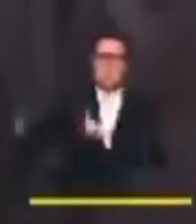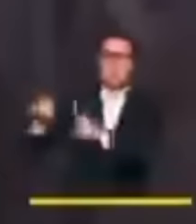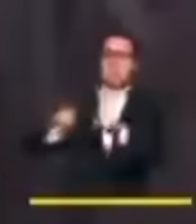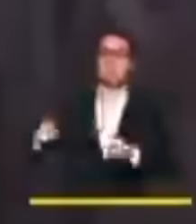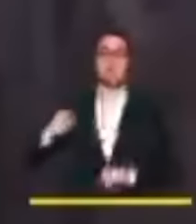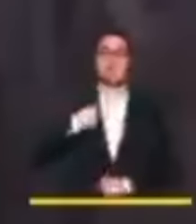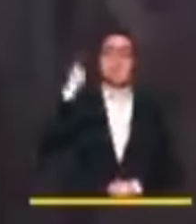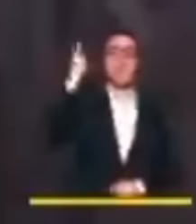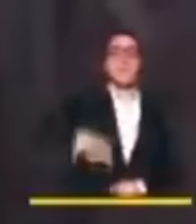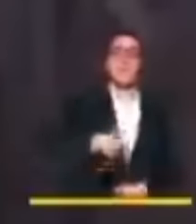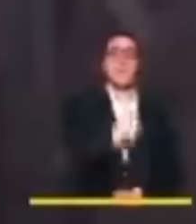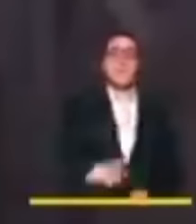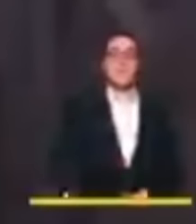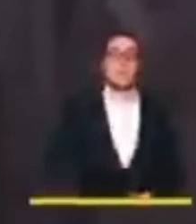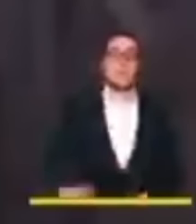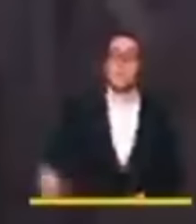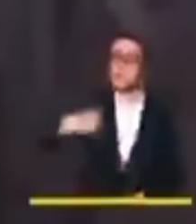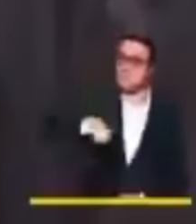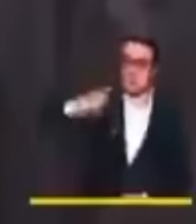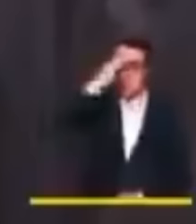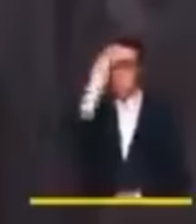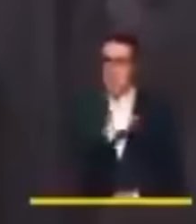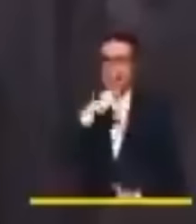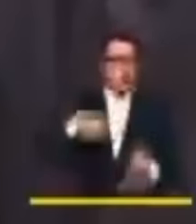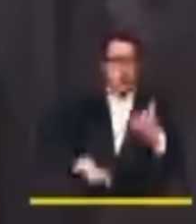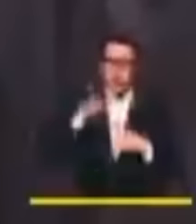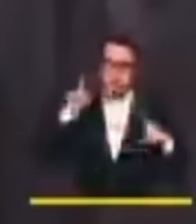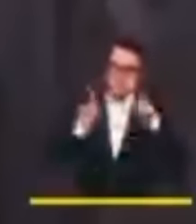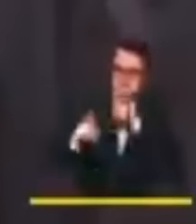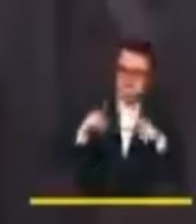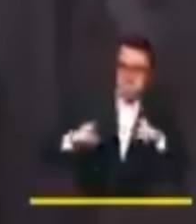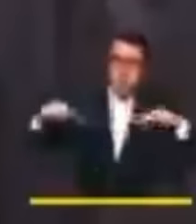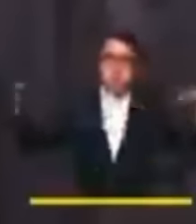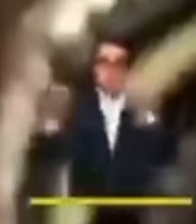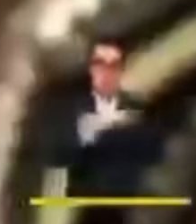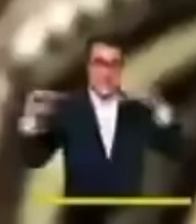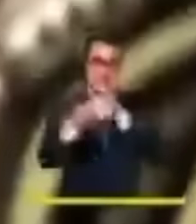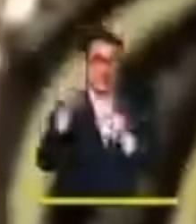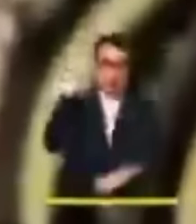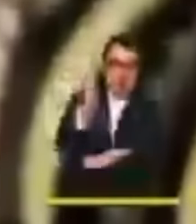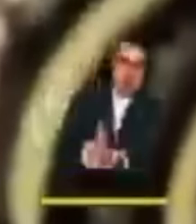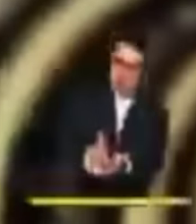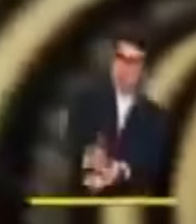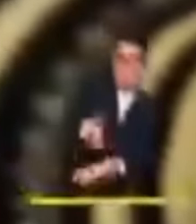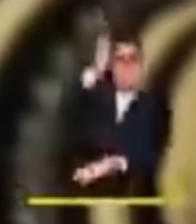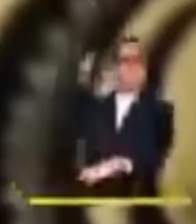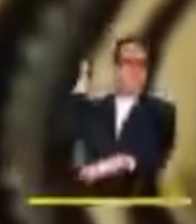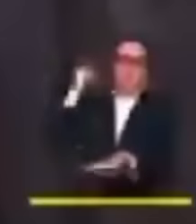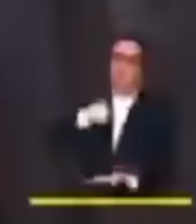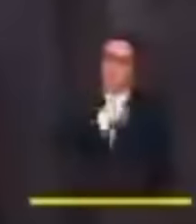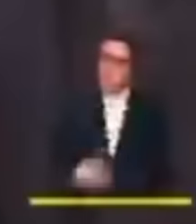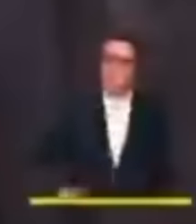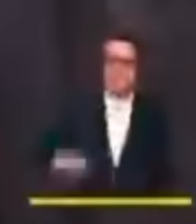gustavo petro por favor usted señor gustavo petro debe asumir el control de sus comunicaciones y